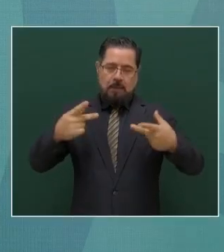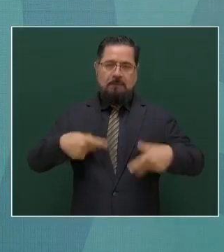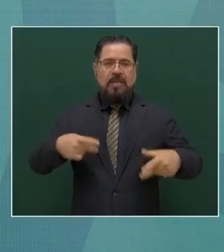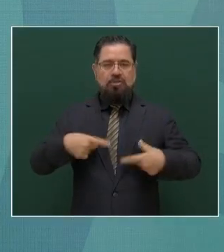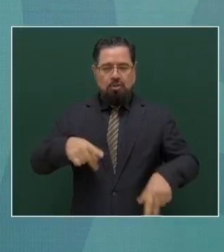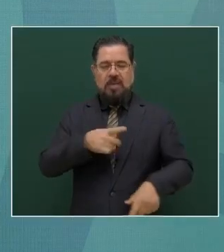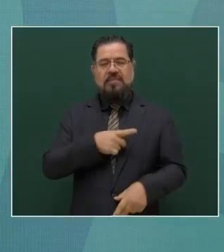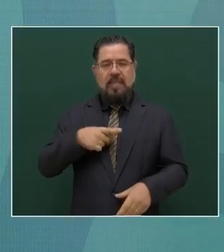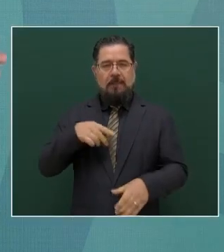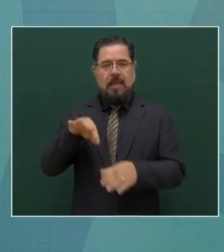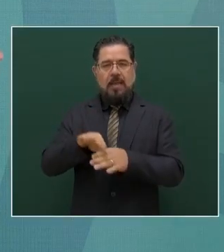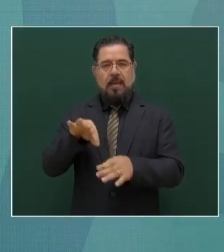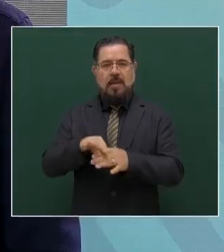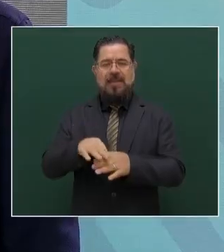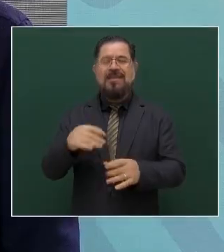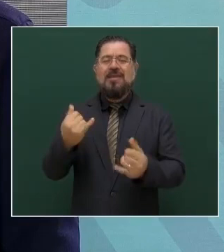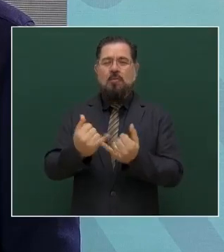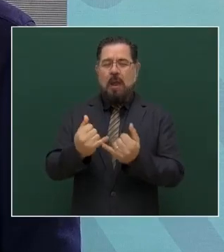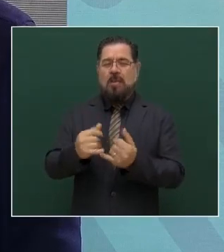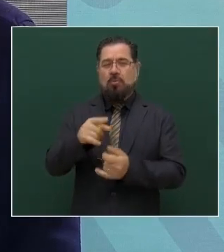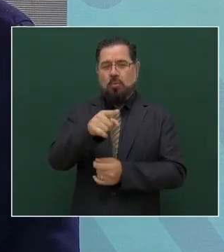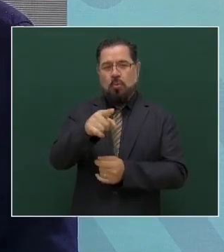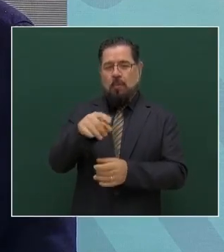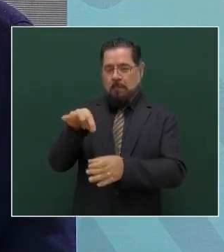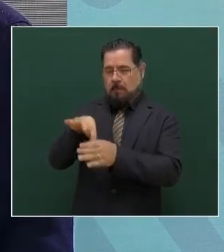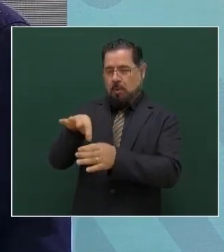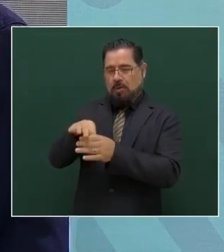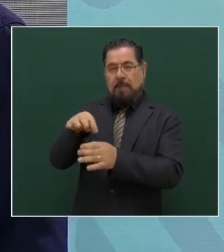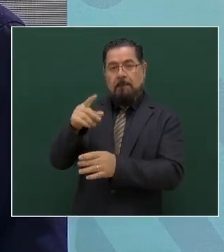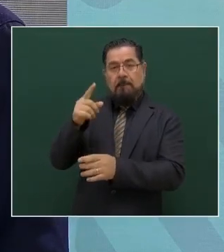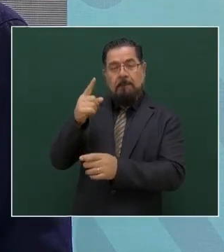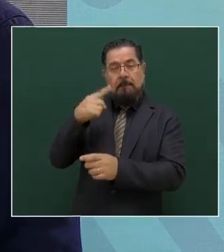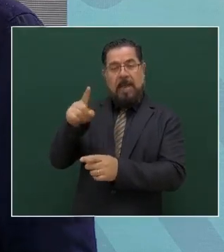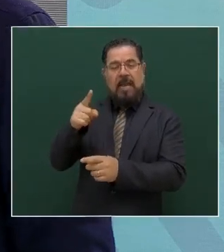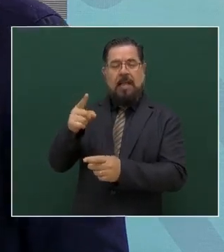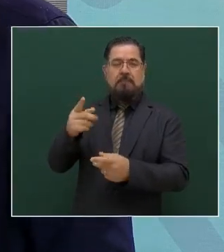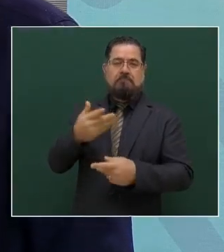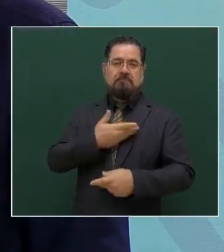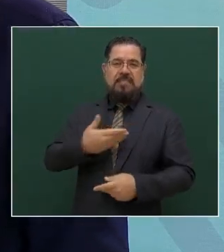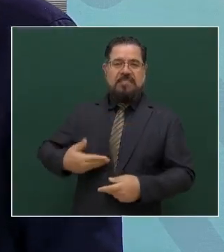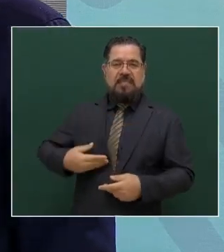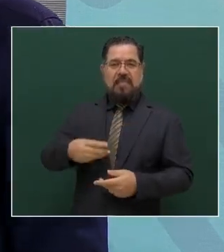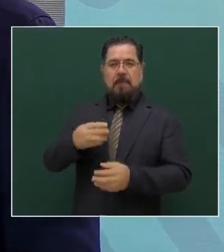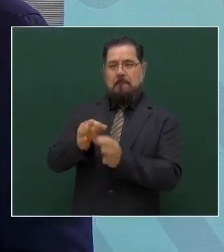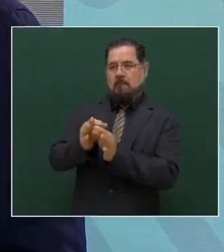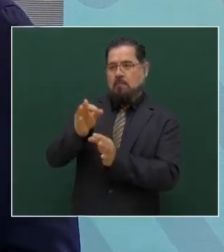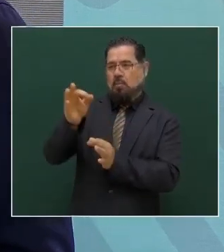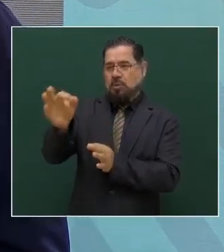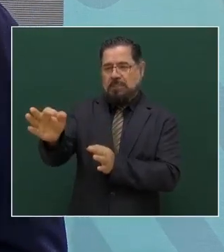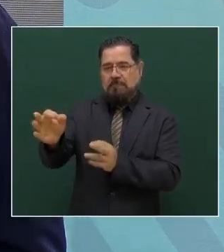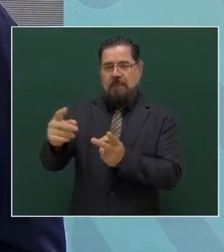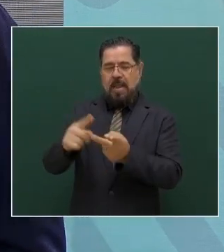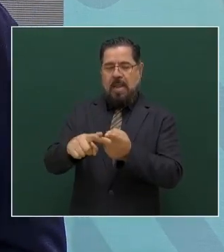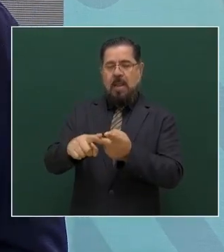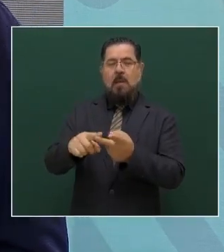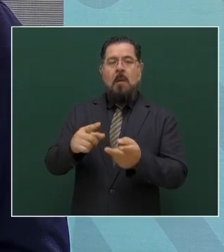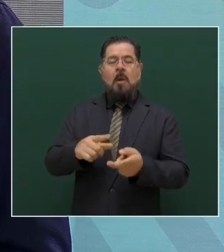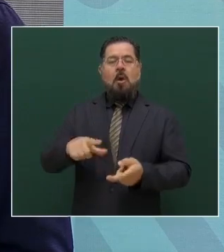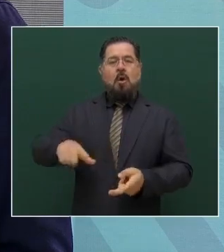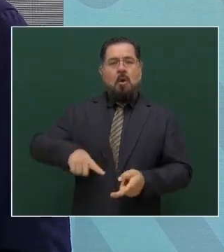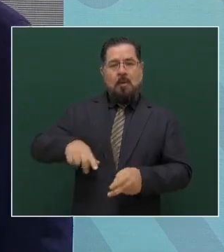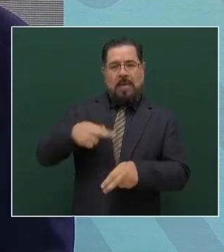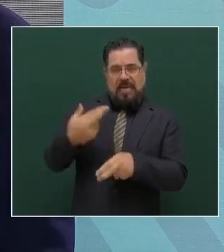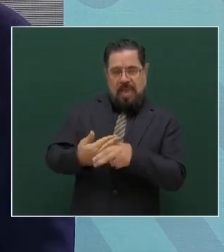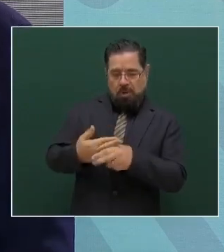Así como se elige a los presidentes municipales, a los gobernadores, a los diputados federales, a los